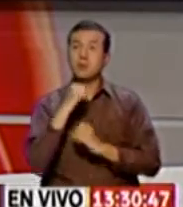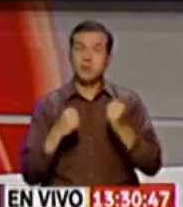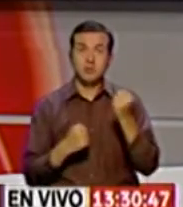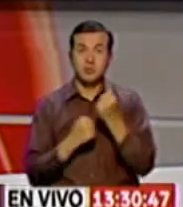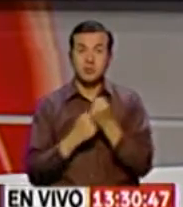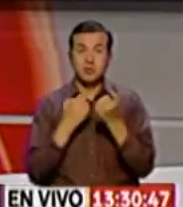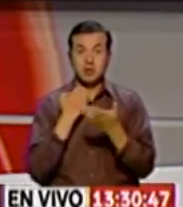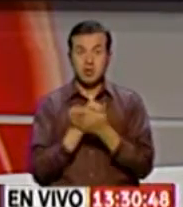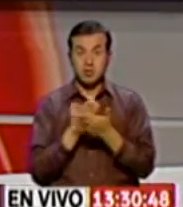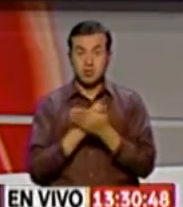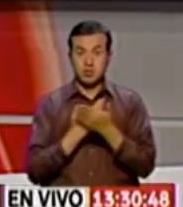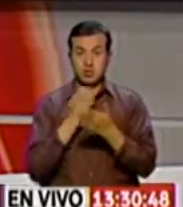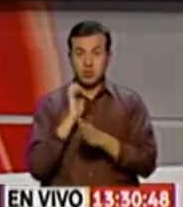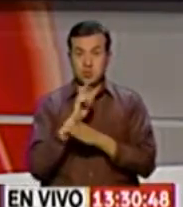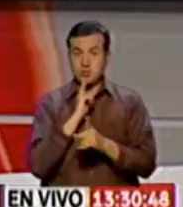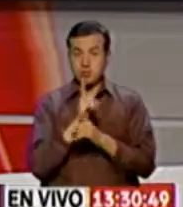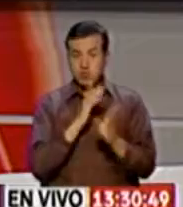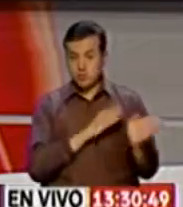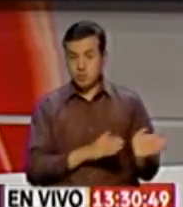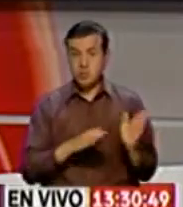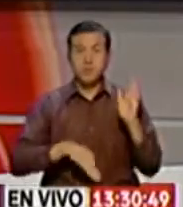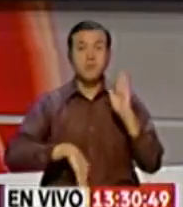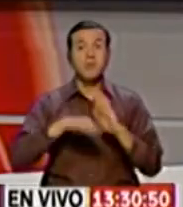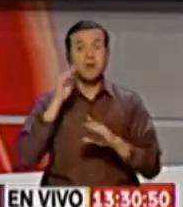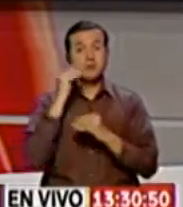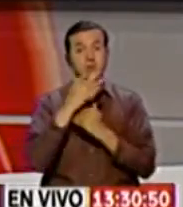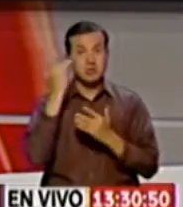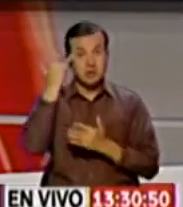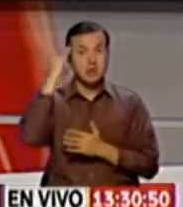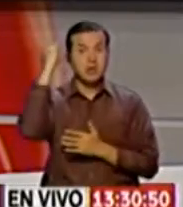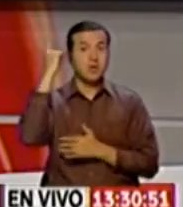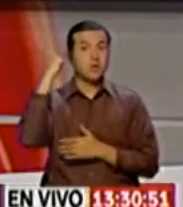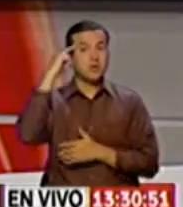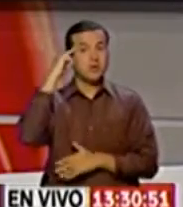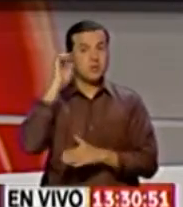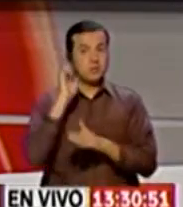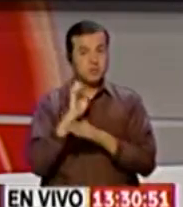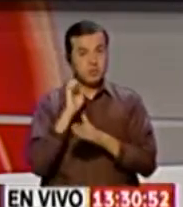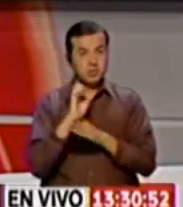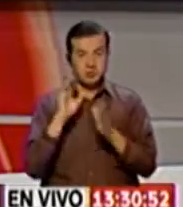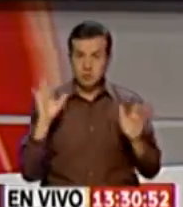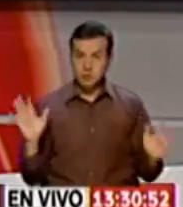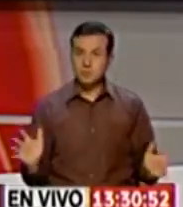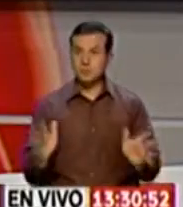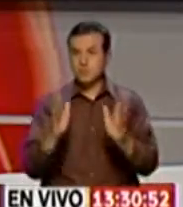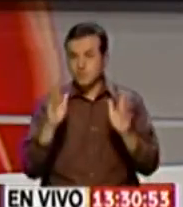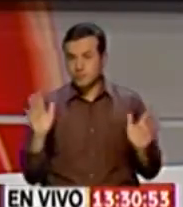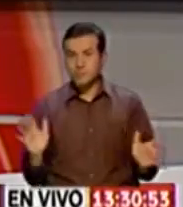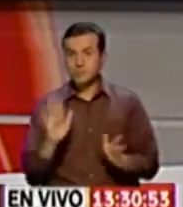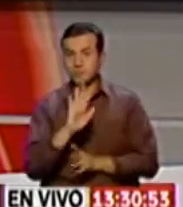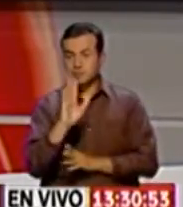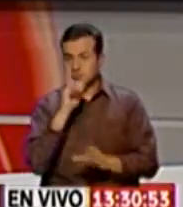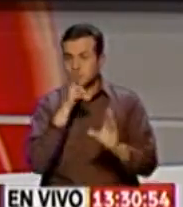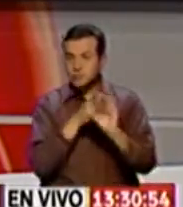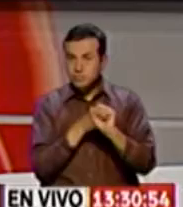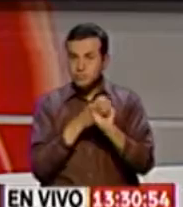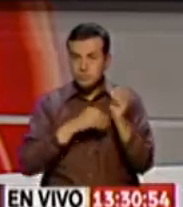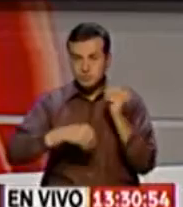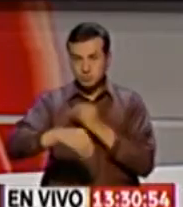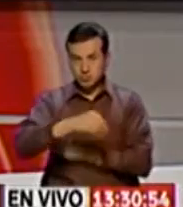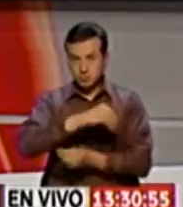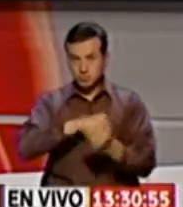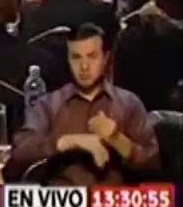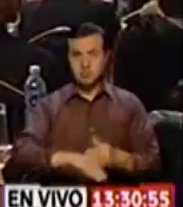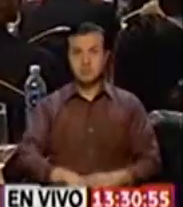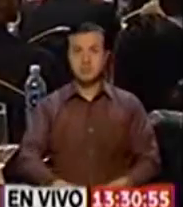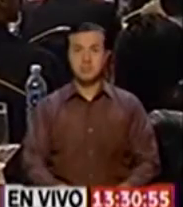fortalecimiento de la economía ecuatoriana. Además, se destacó la iniciativa del Gobierno Nacional de promover mecanismos de participación e inversiones.